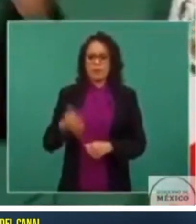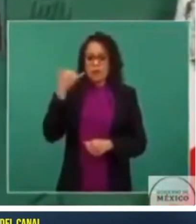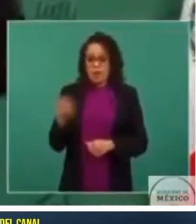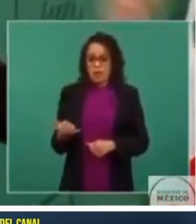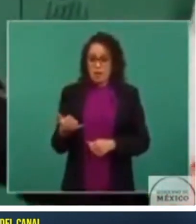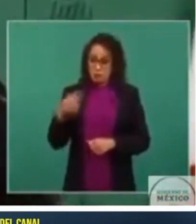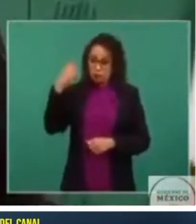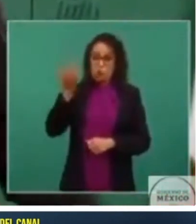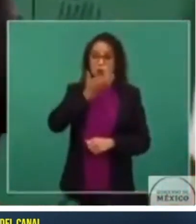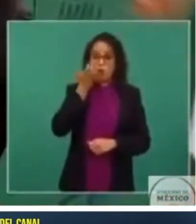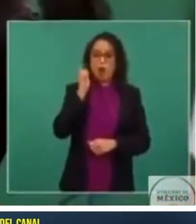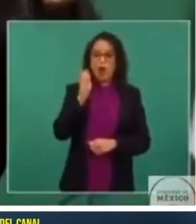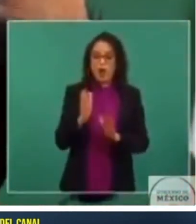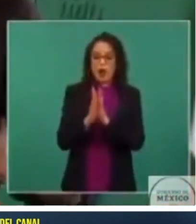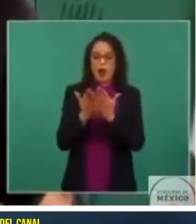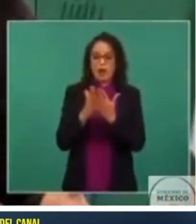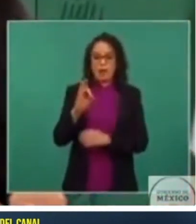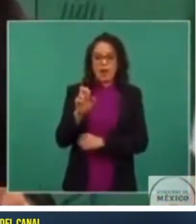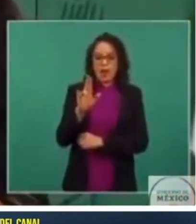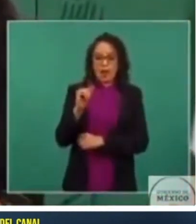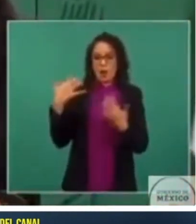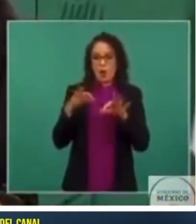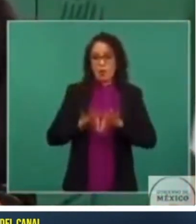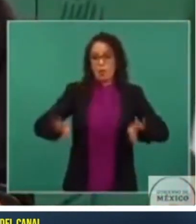muy importante, porque